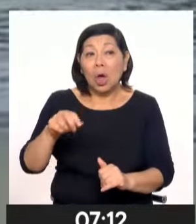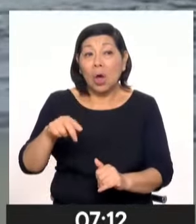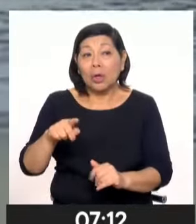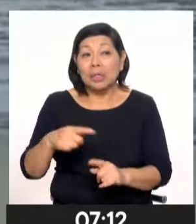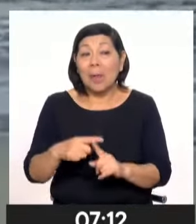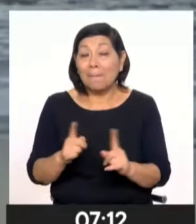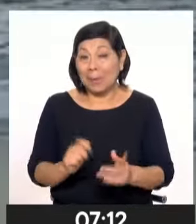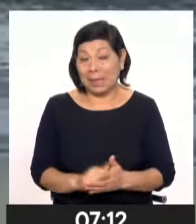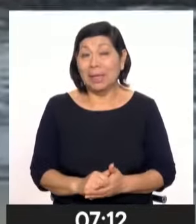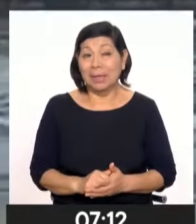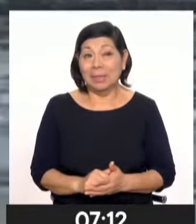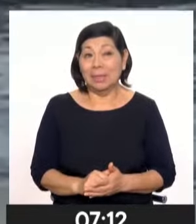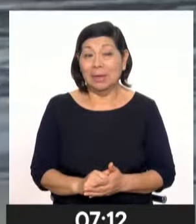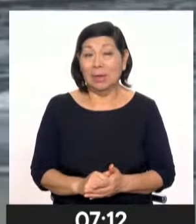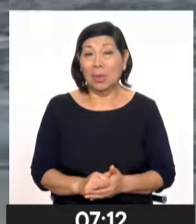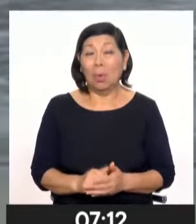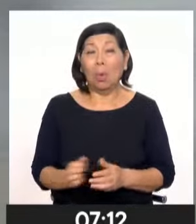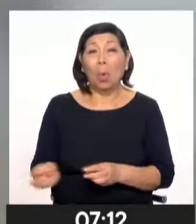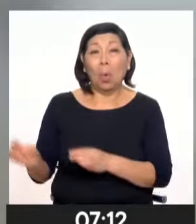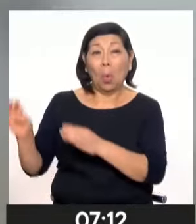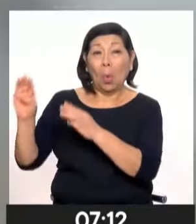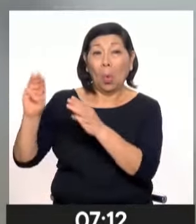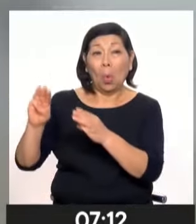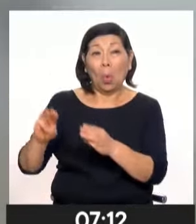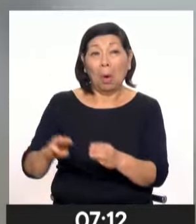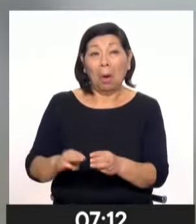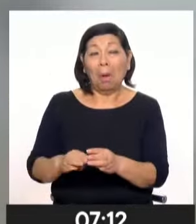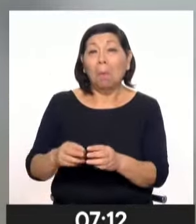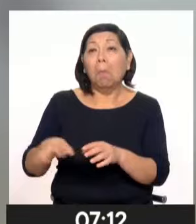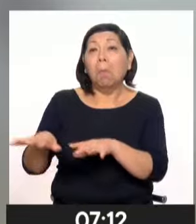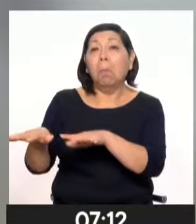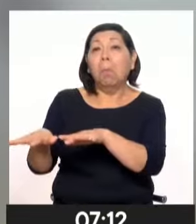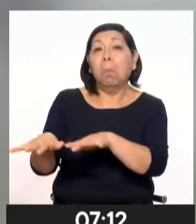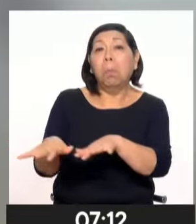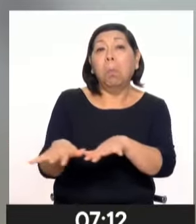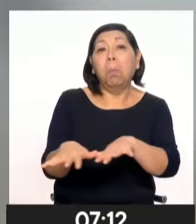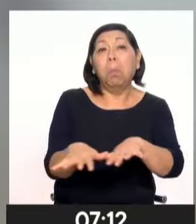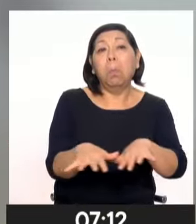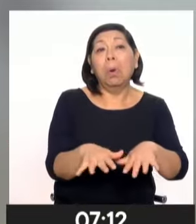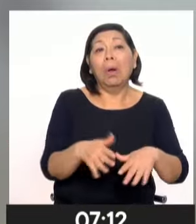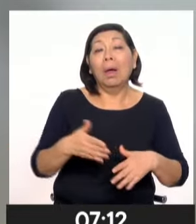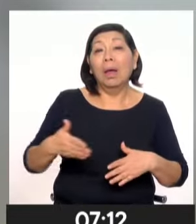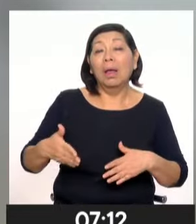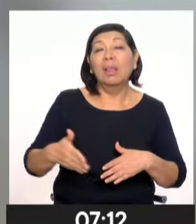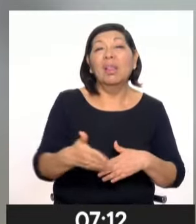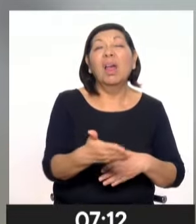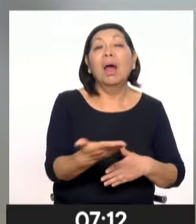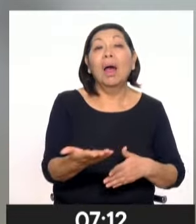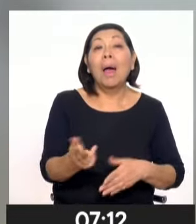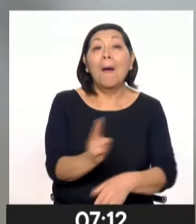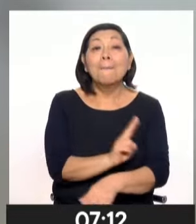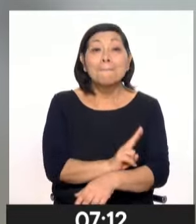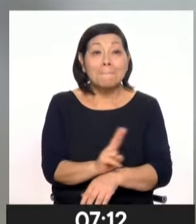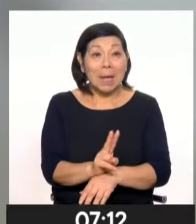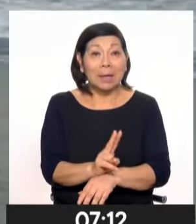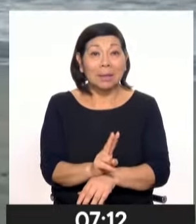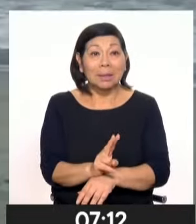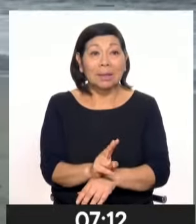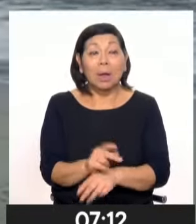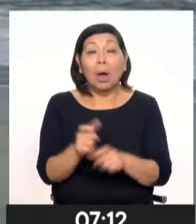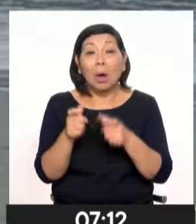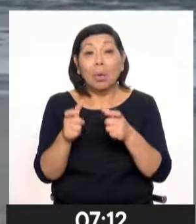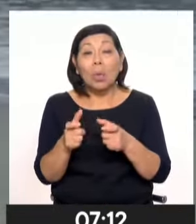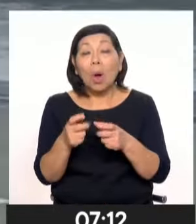sin embargo la fuerte marea hizo que el anclaje se diera y la arrastrara hasta ventanilla el hombre a bordo sería